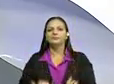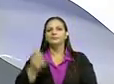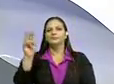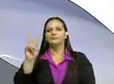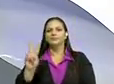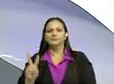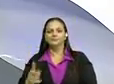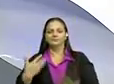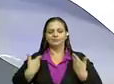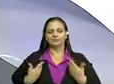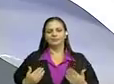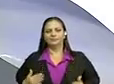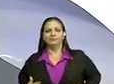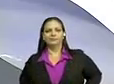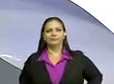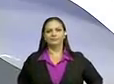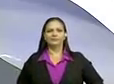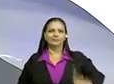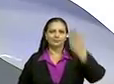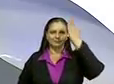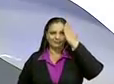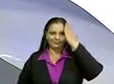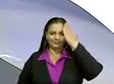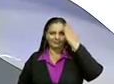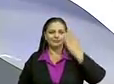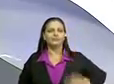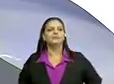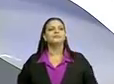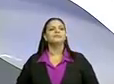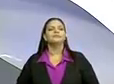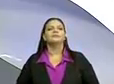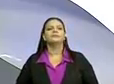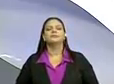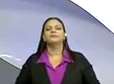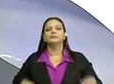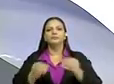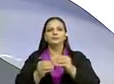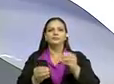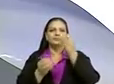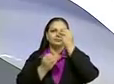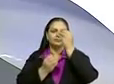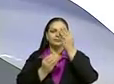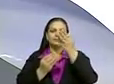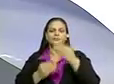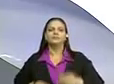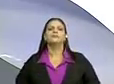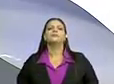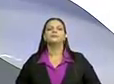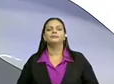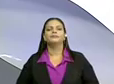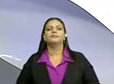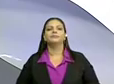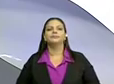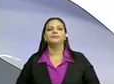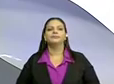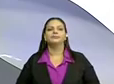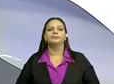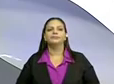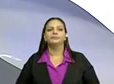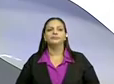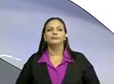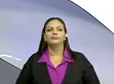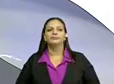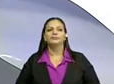caribeño y chachachá lo sabe hace rato. Tenemos más información, Mayra, y así queremos compartirla con nuestros